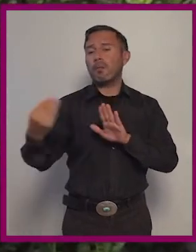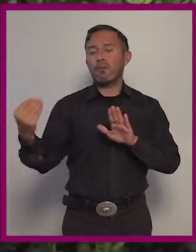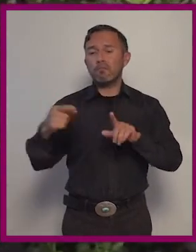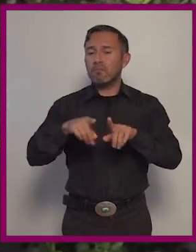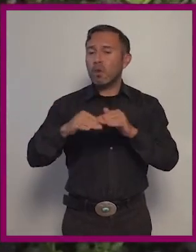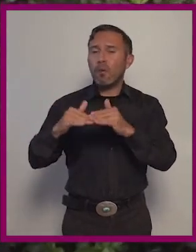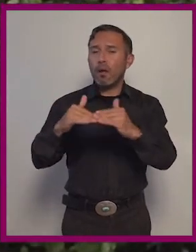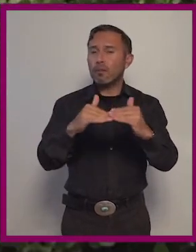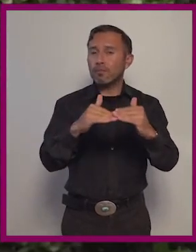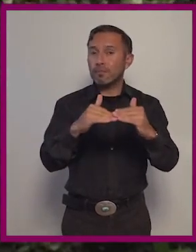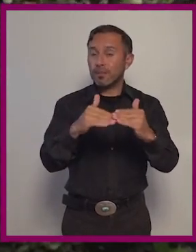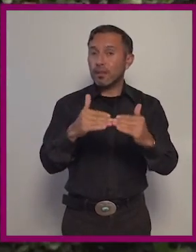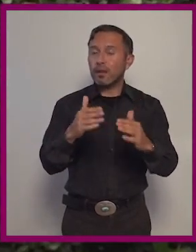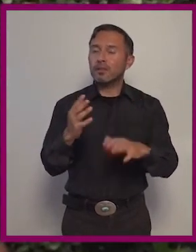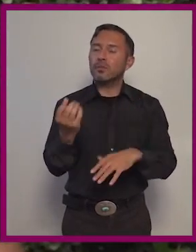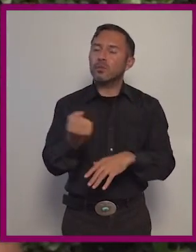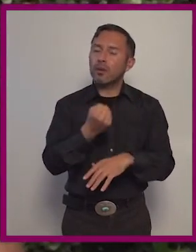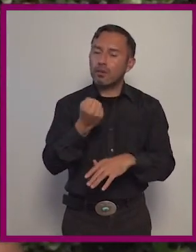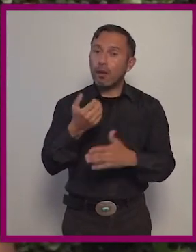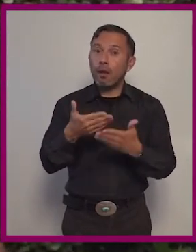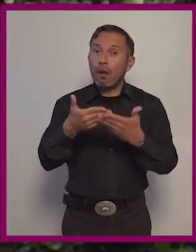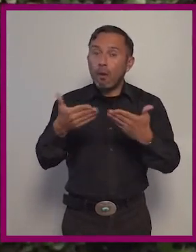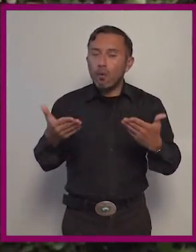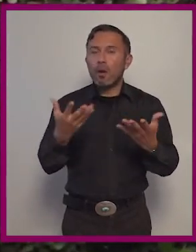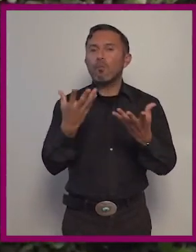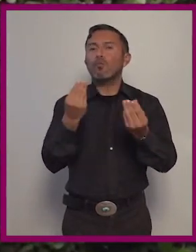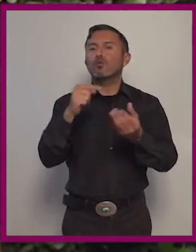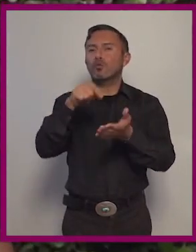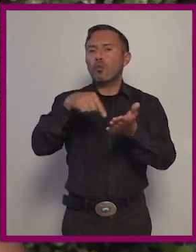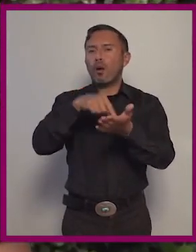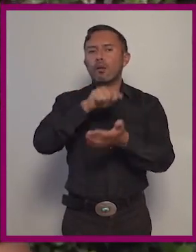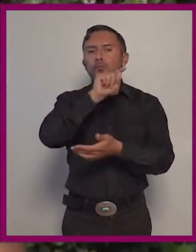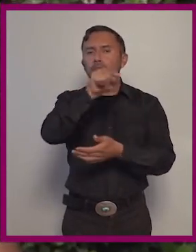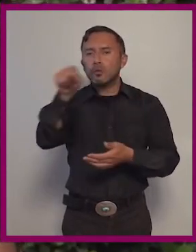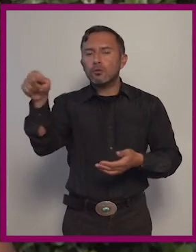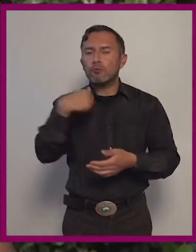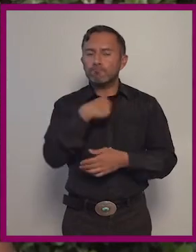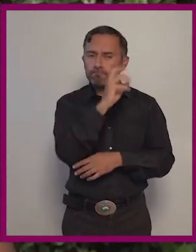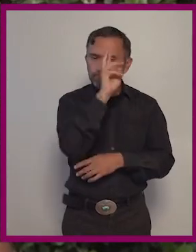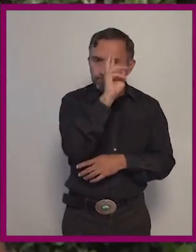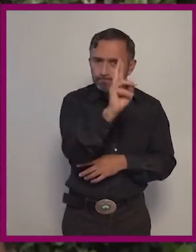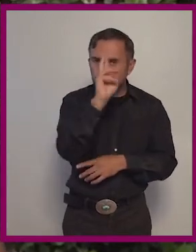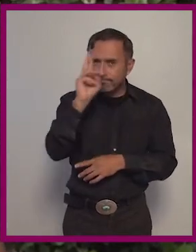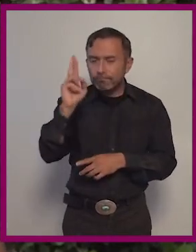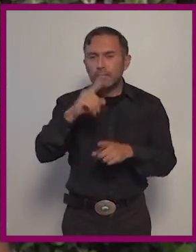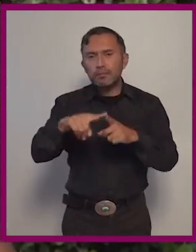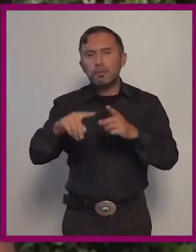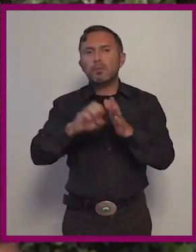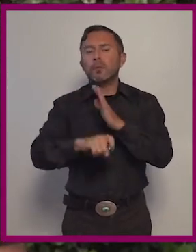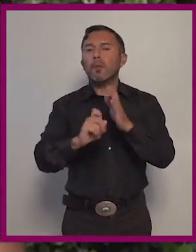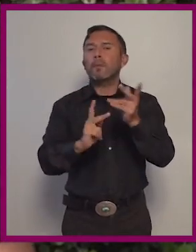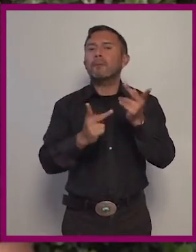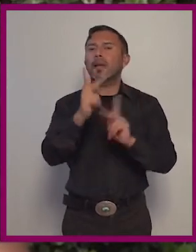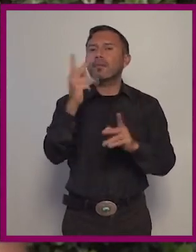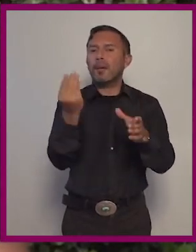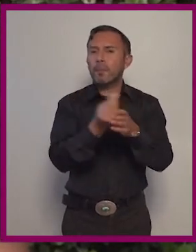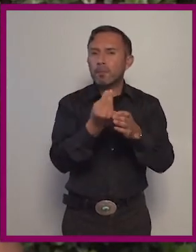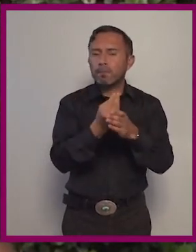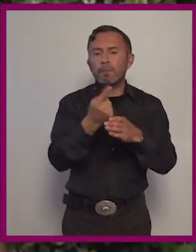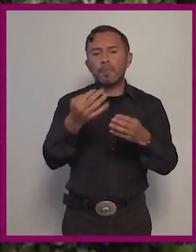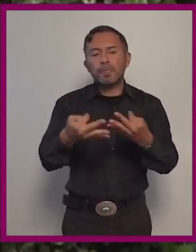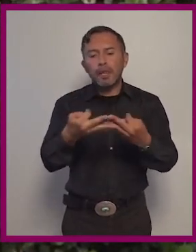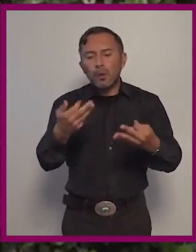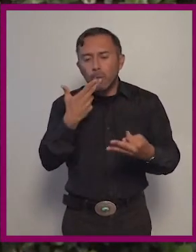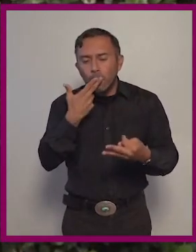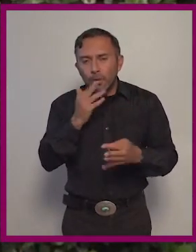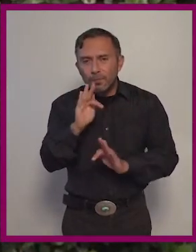Afortunadamente, hoy se reconoce en muchos lugares su importancia en ámbitos como la herbolaria, el cuidado de la tierra,